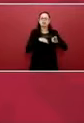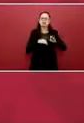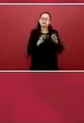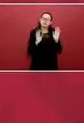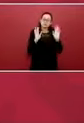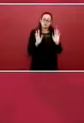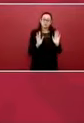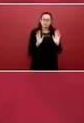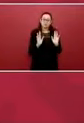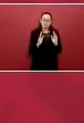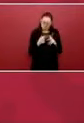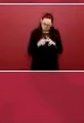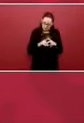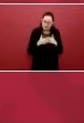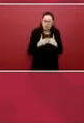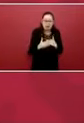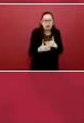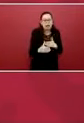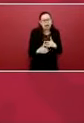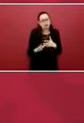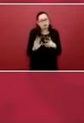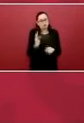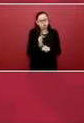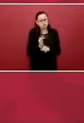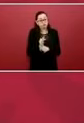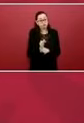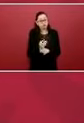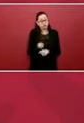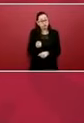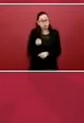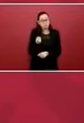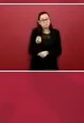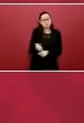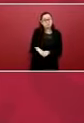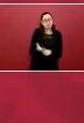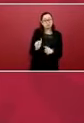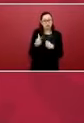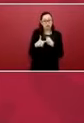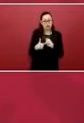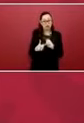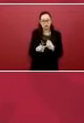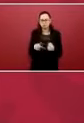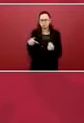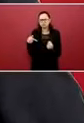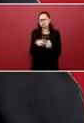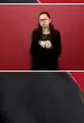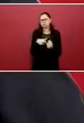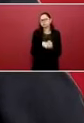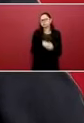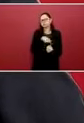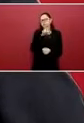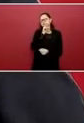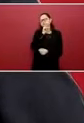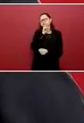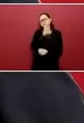Les doy un dato, porque no se puede ocultar nada.